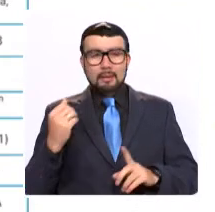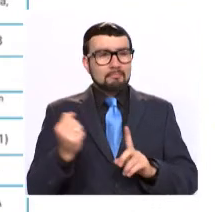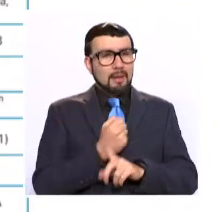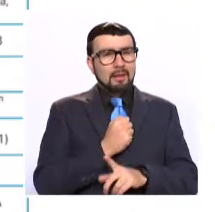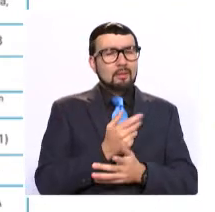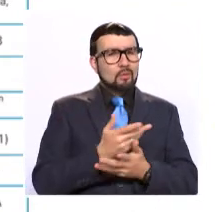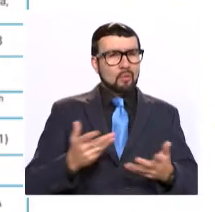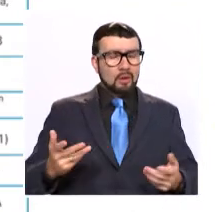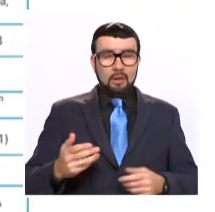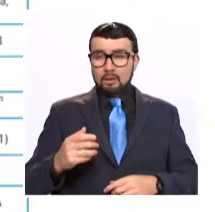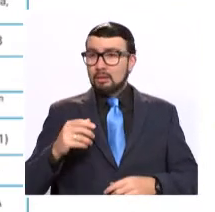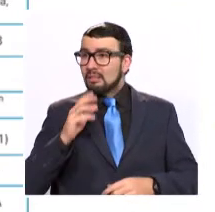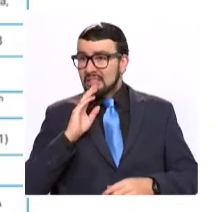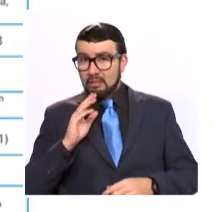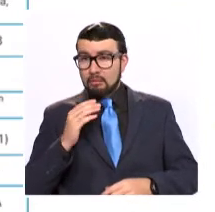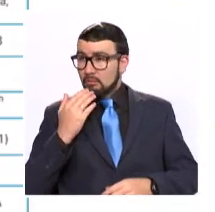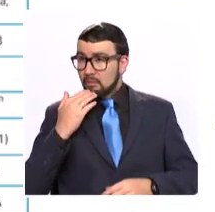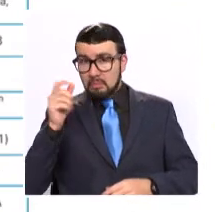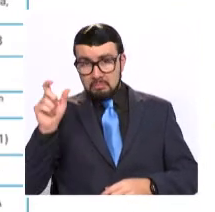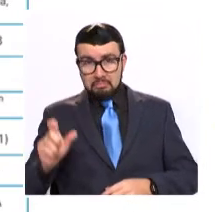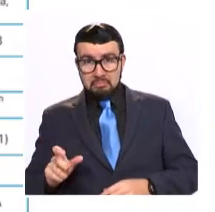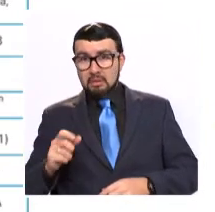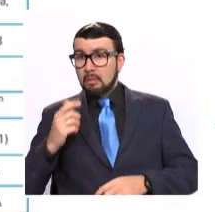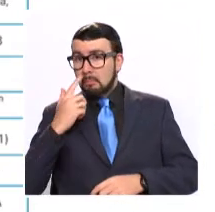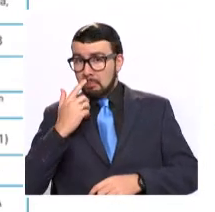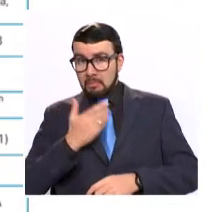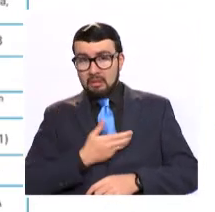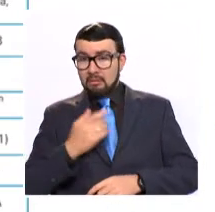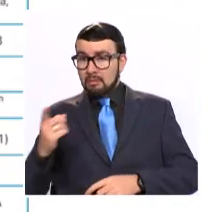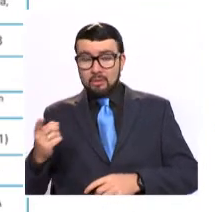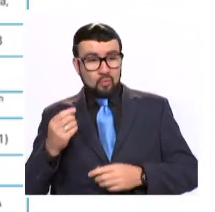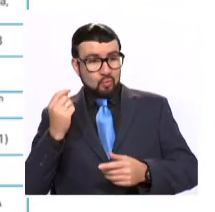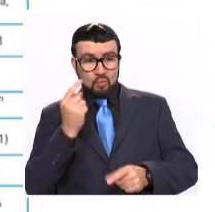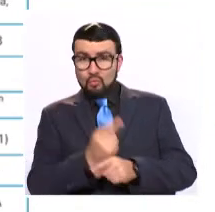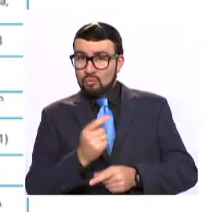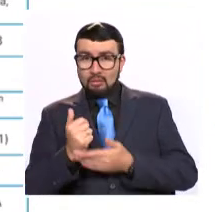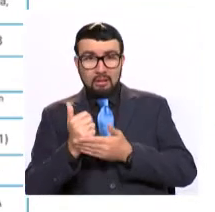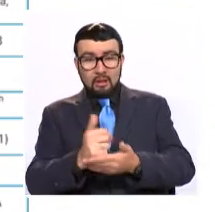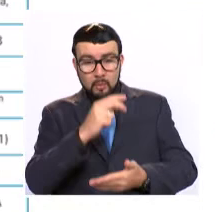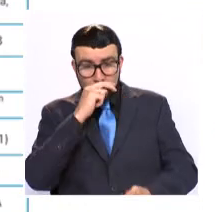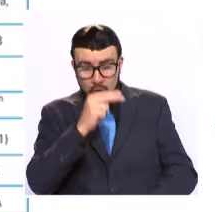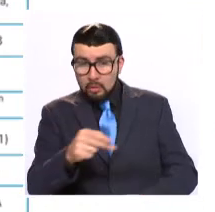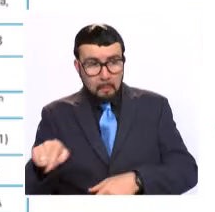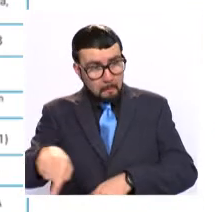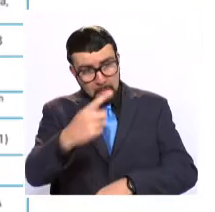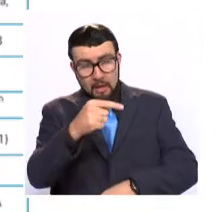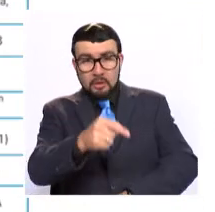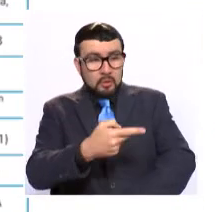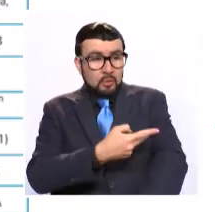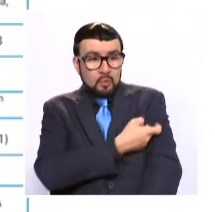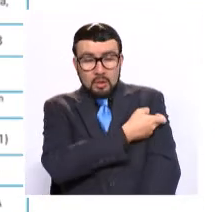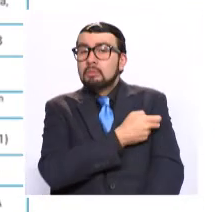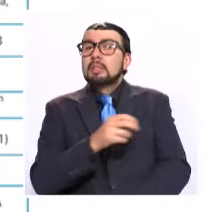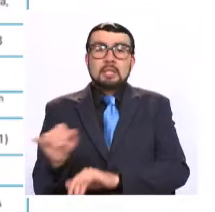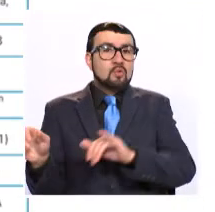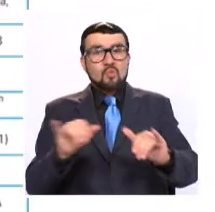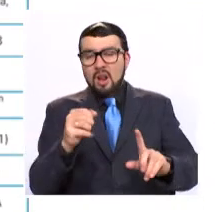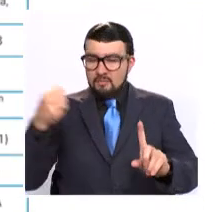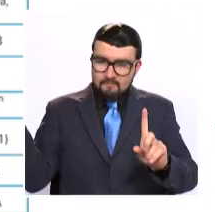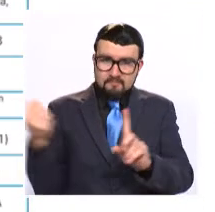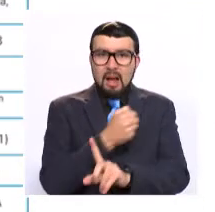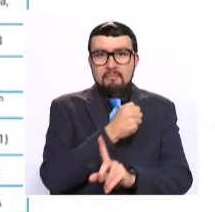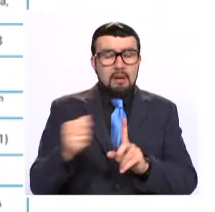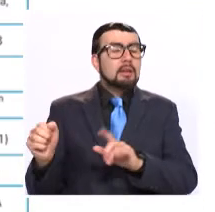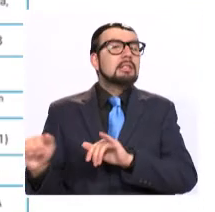considera aquellos papás que no cumplen con sus esquemas básicos de los niños, que se puede considerar como un maltrato, y si se identifica